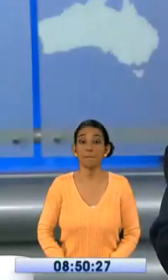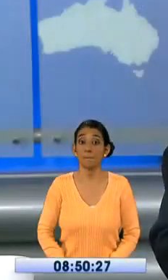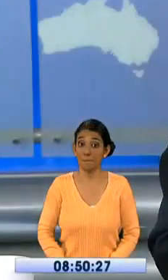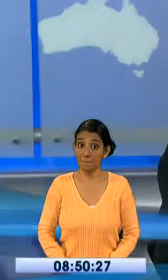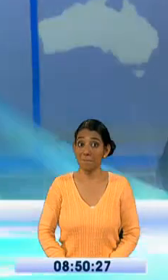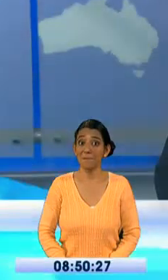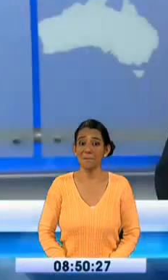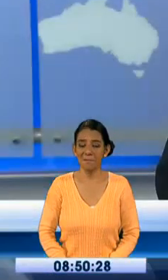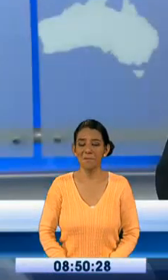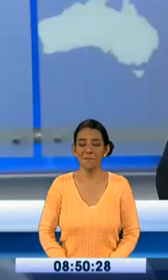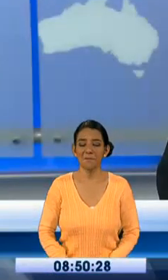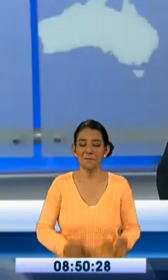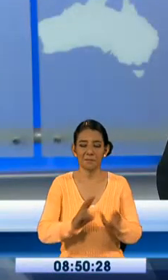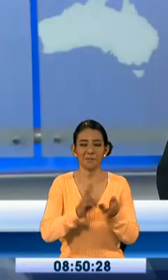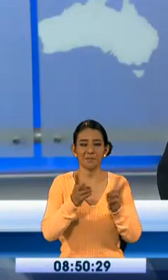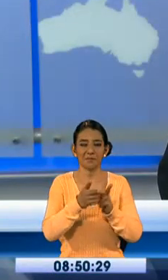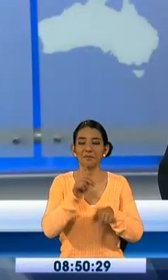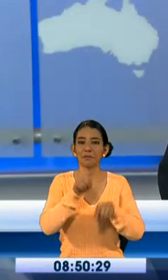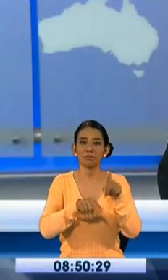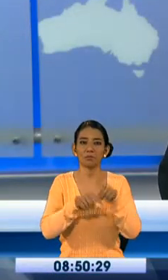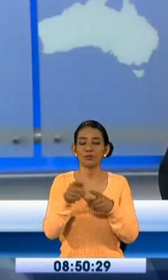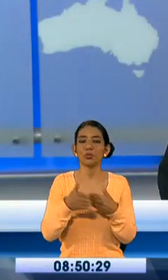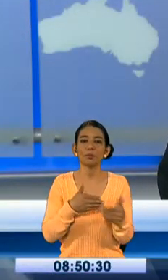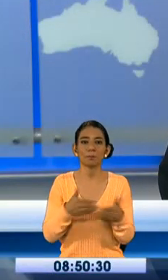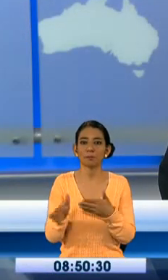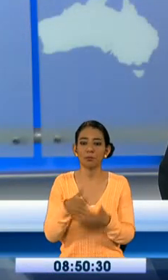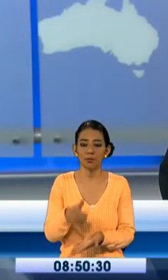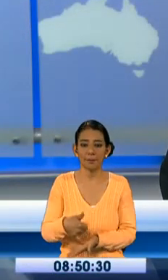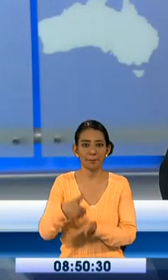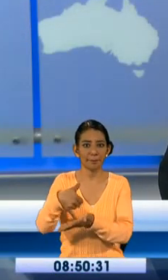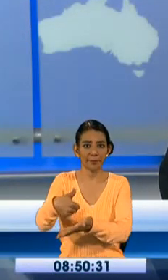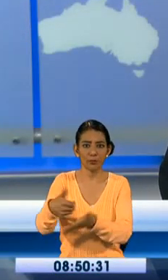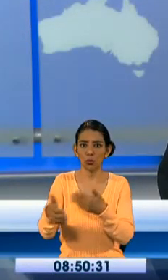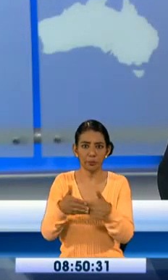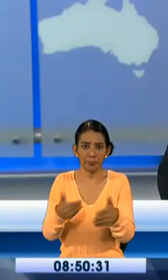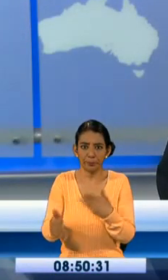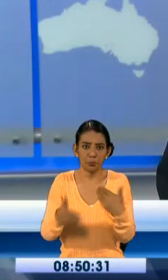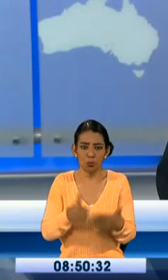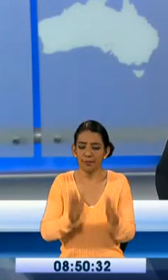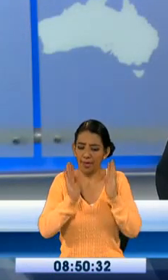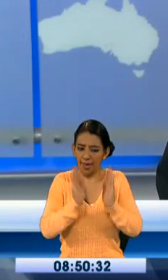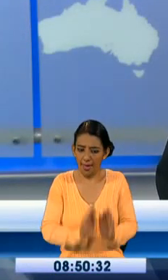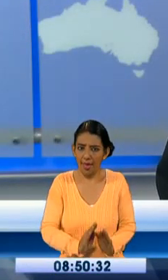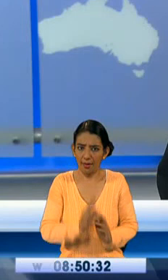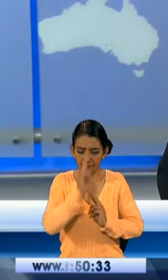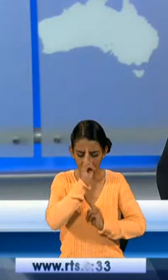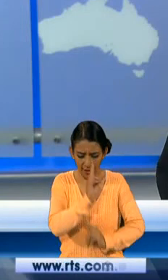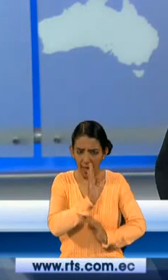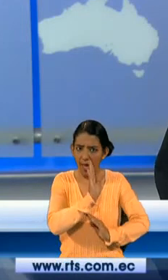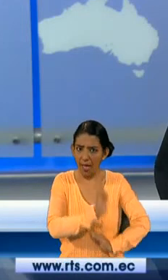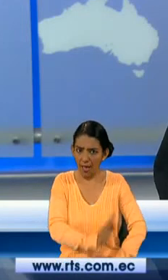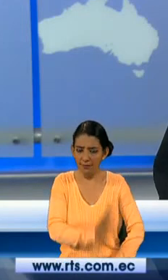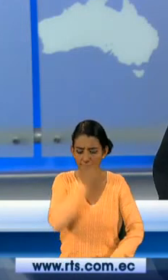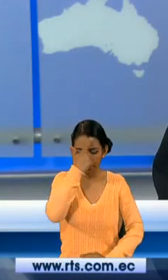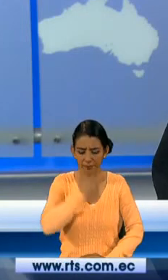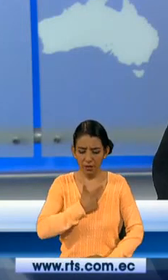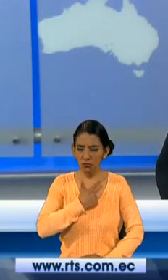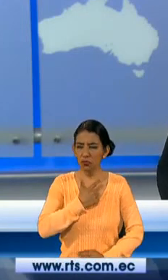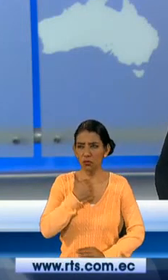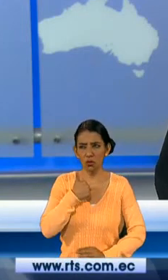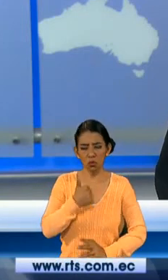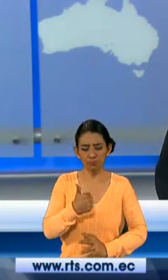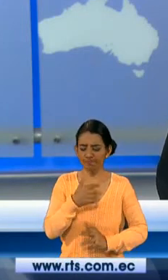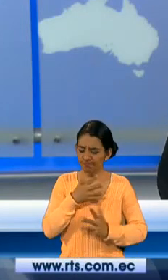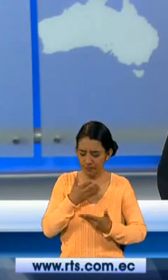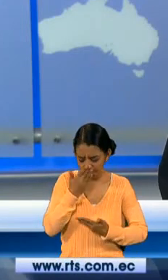Y es que, vecinos y amigos, no importa el premio, la honestidad, la honradez debe ser parte de nuestra vida, de nuestro trajinar. Pero si le